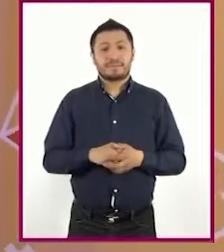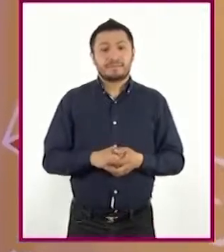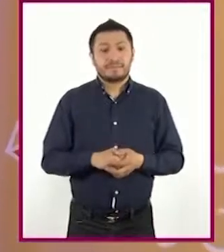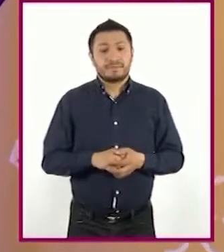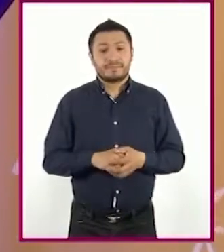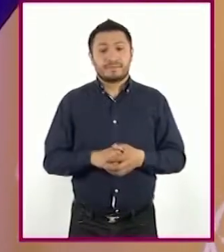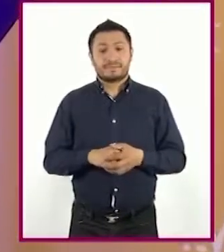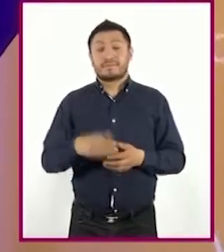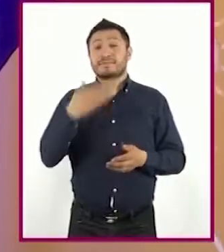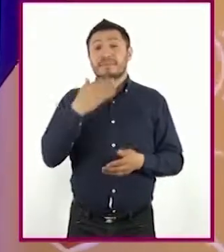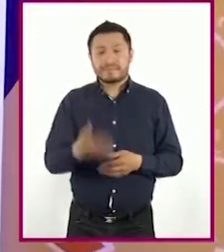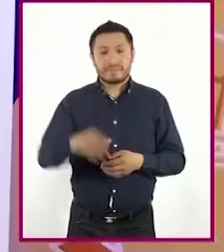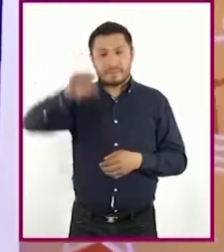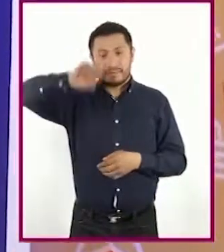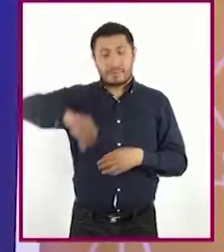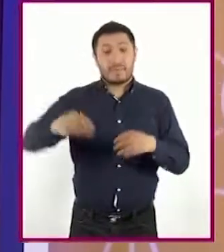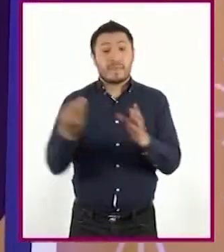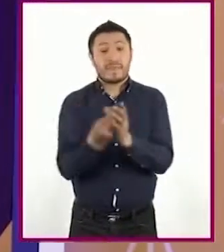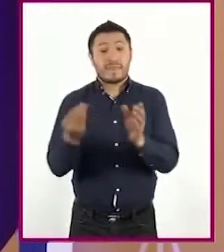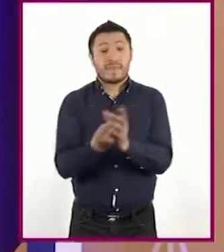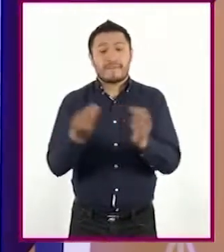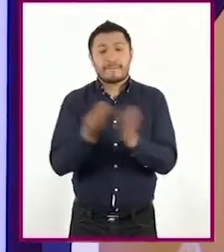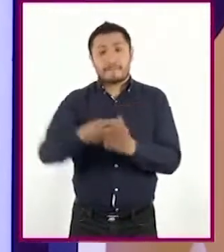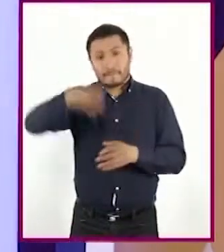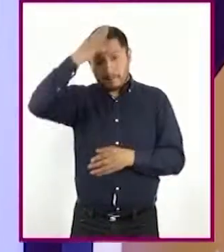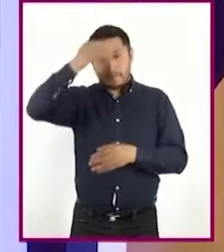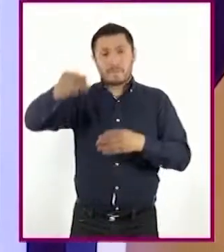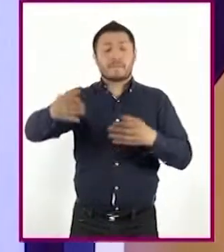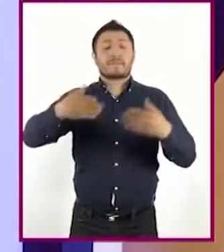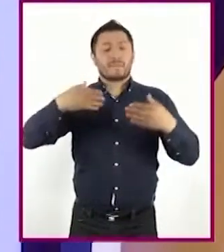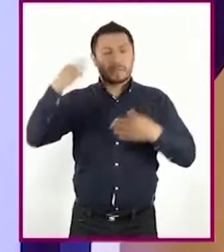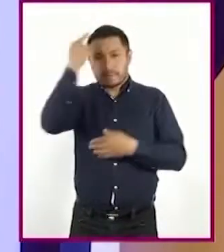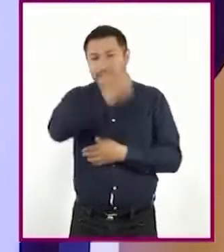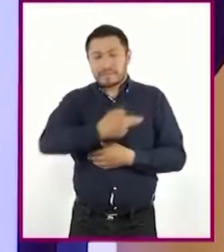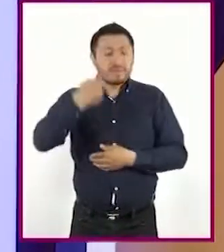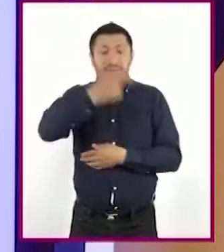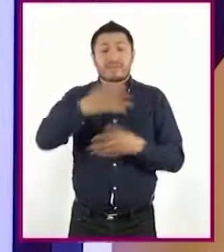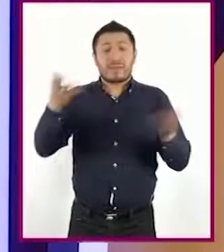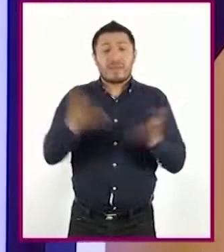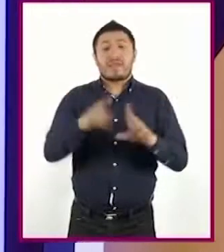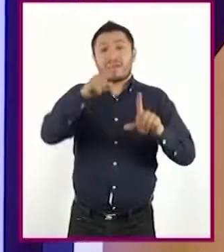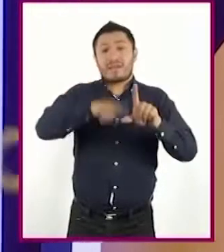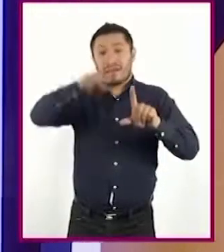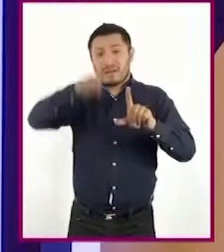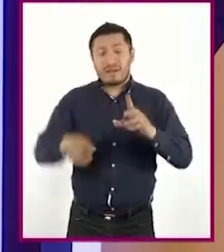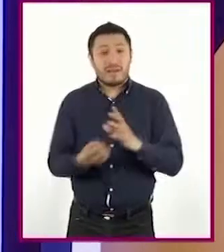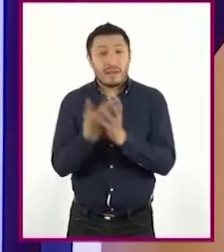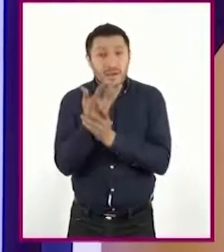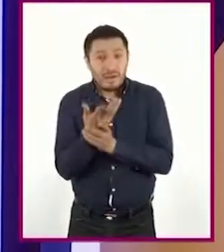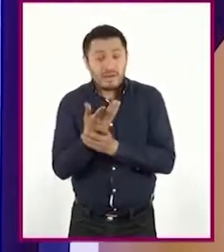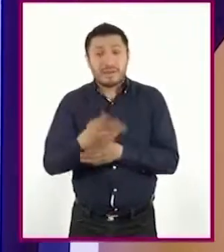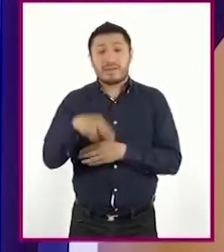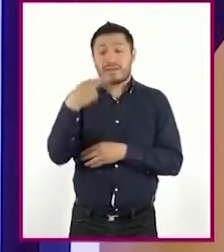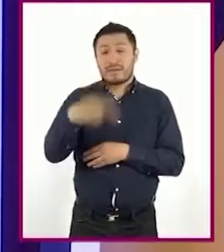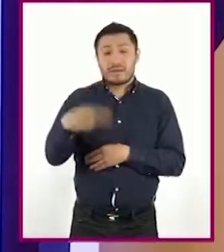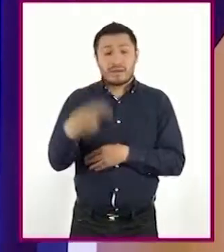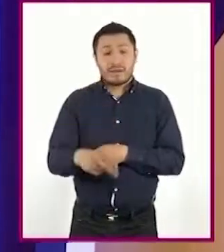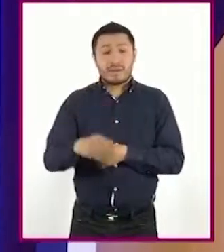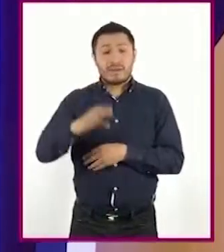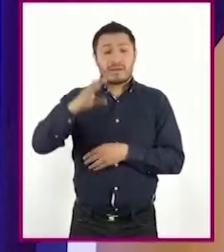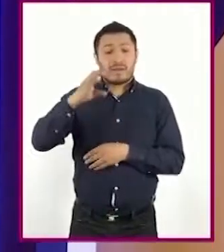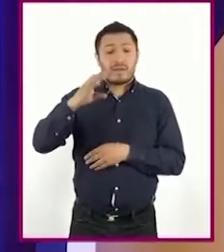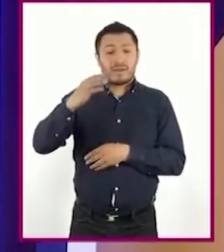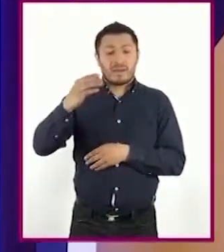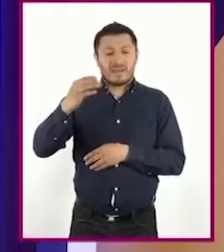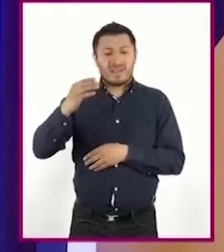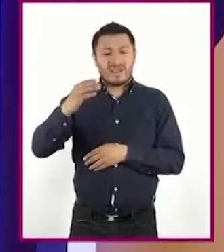Muy bien, en esta sesión se aprende a interpretar y construir un nuevo tipo de gráfica, estadística llamada